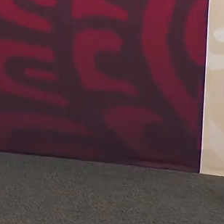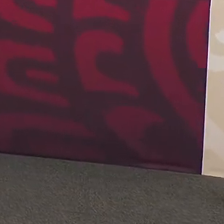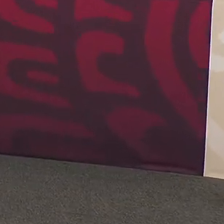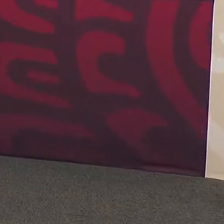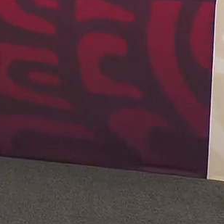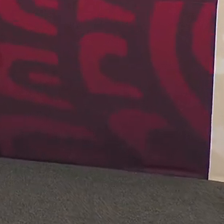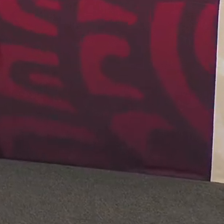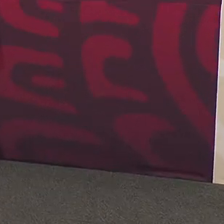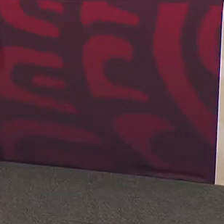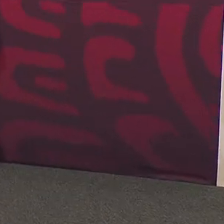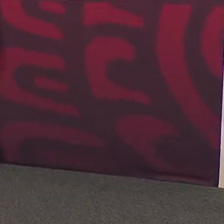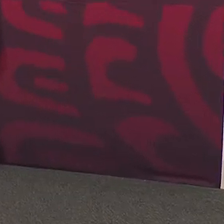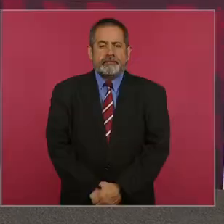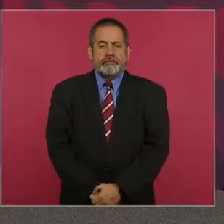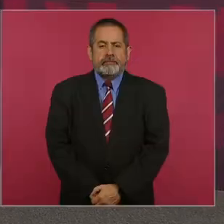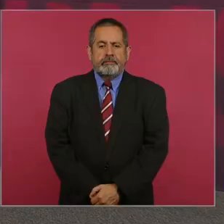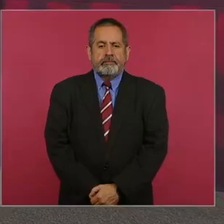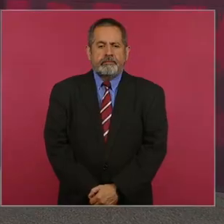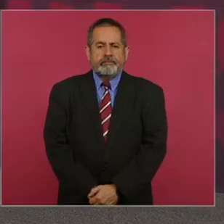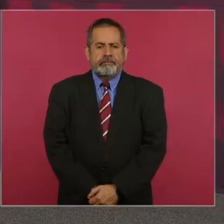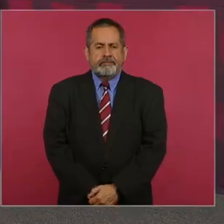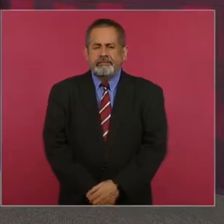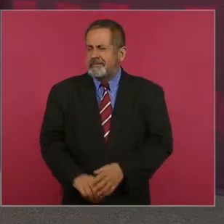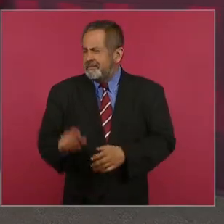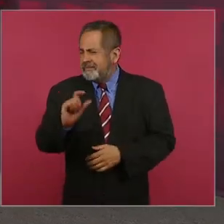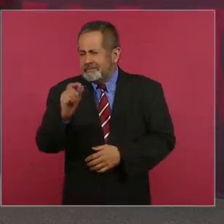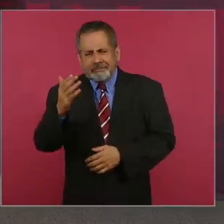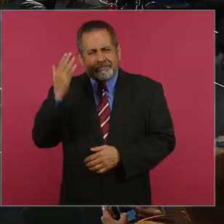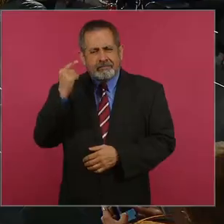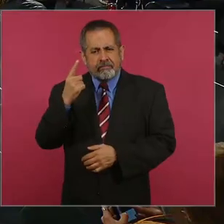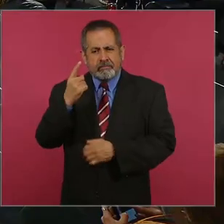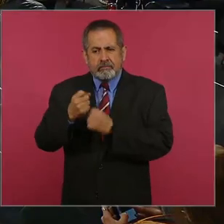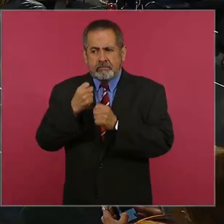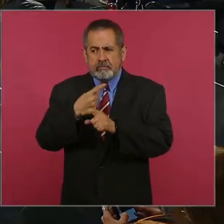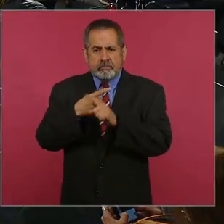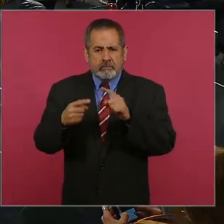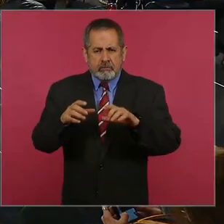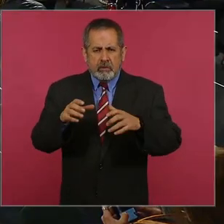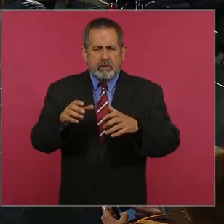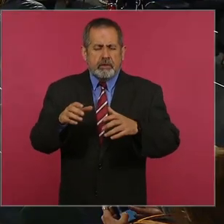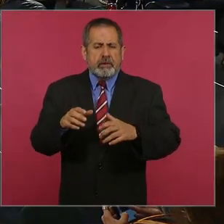hace año y medio ¿no? ¿cuándo fueron las elecciones? 20?